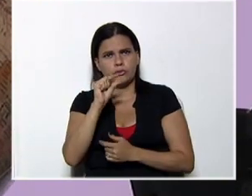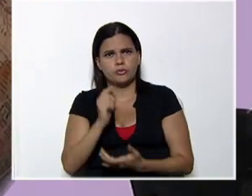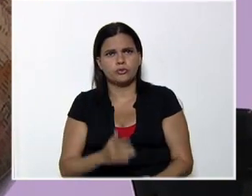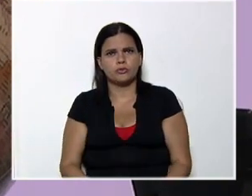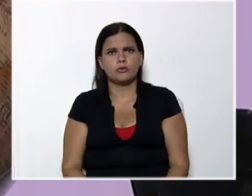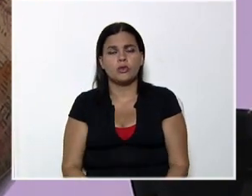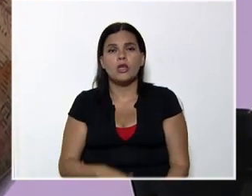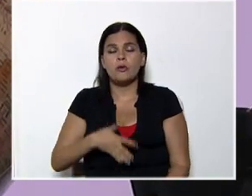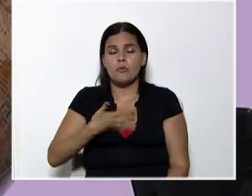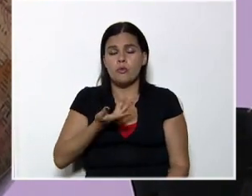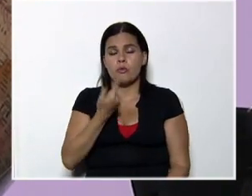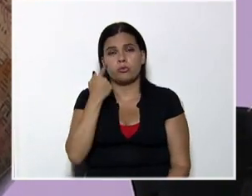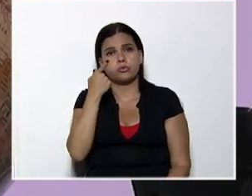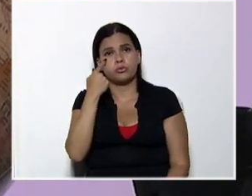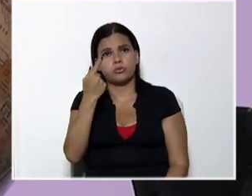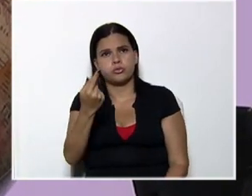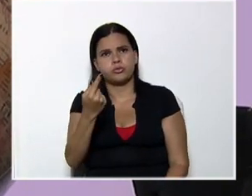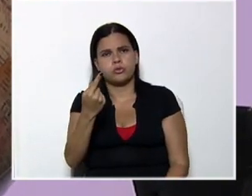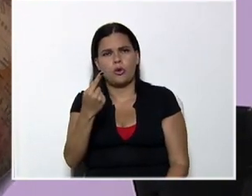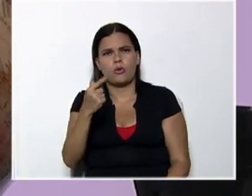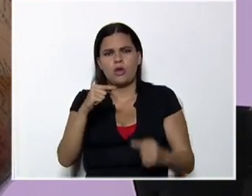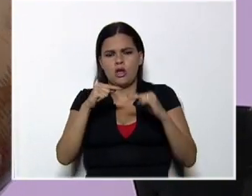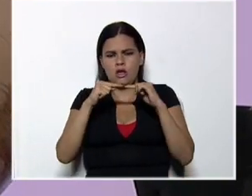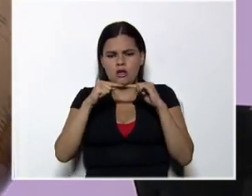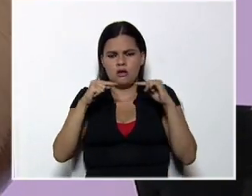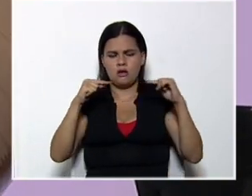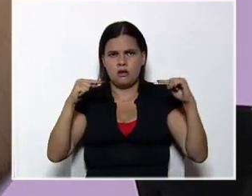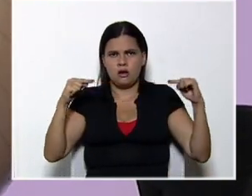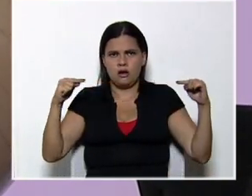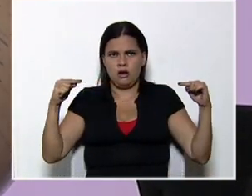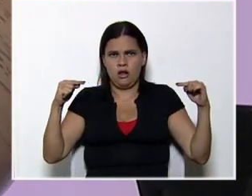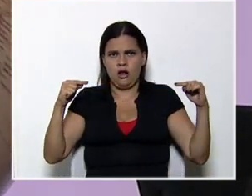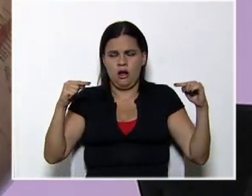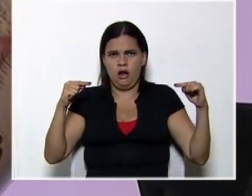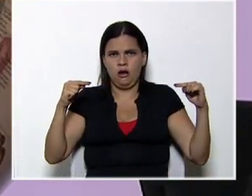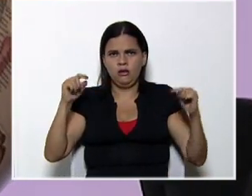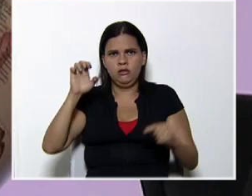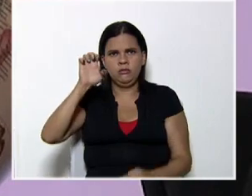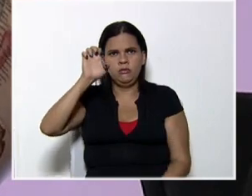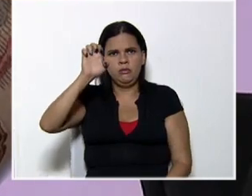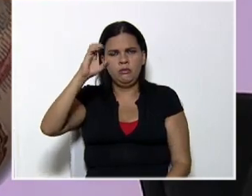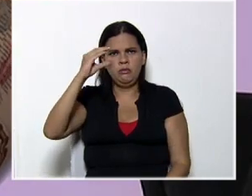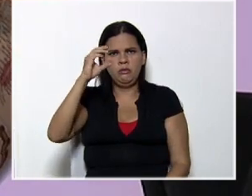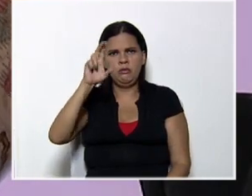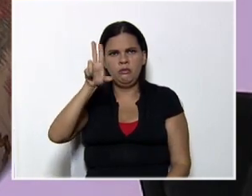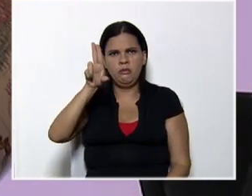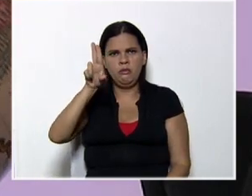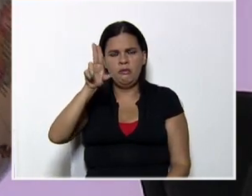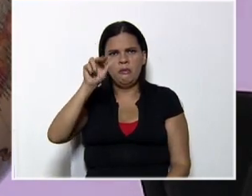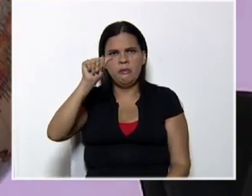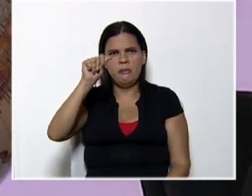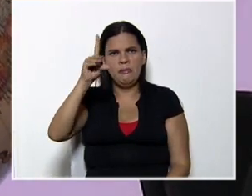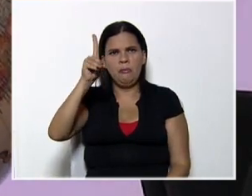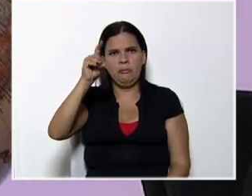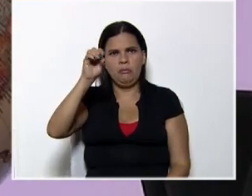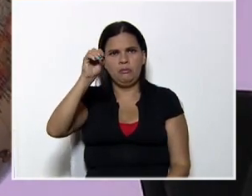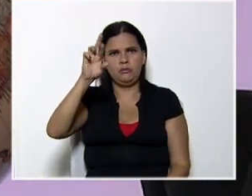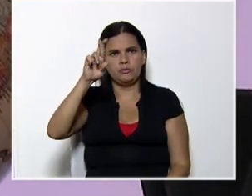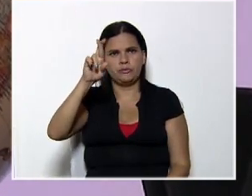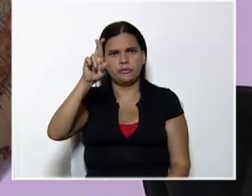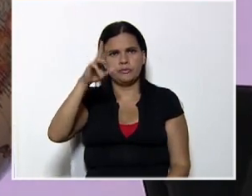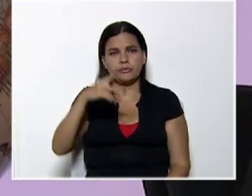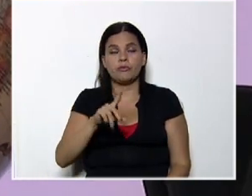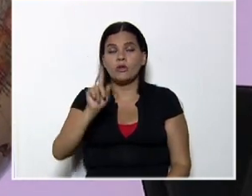y podemos apreciar el Ecuador. Ubiquemos el Ecuador, que fue uno de los